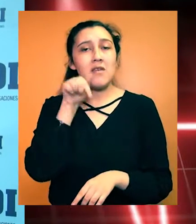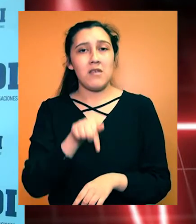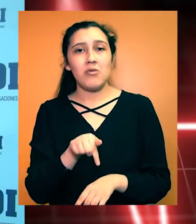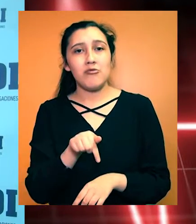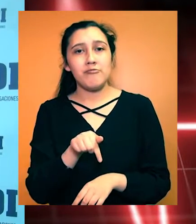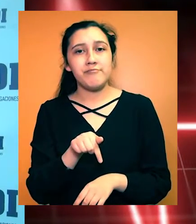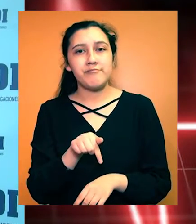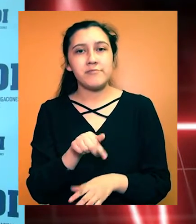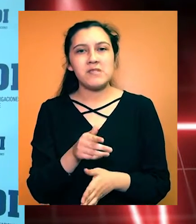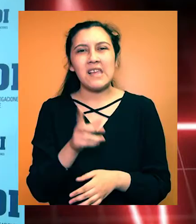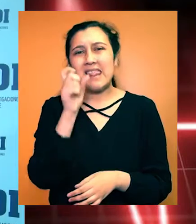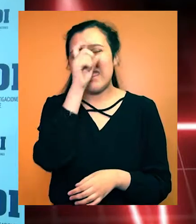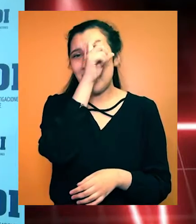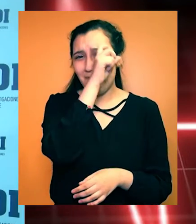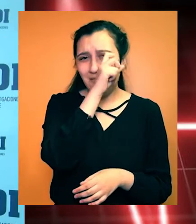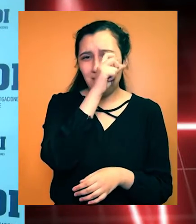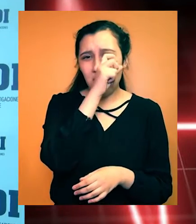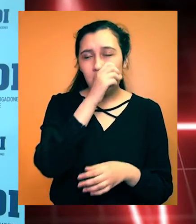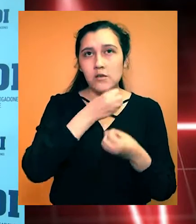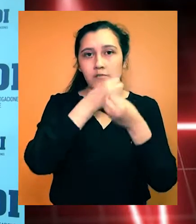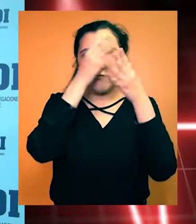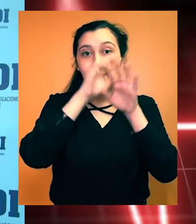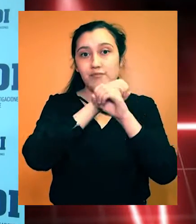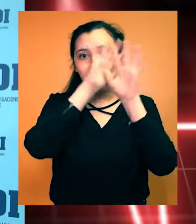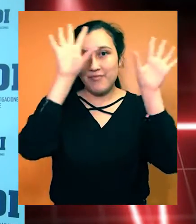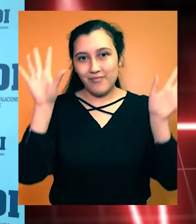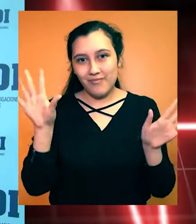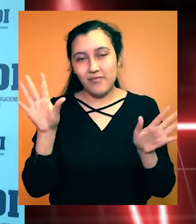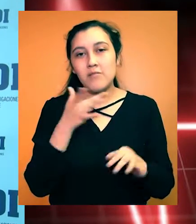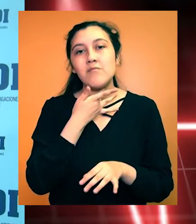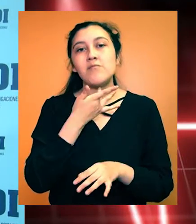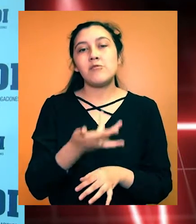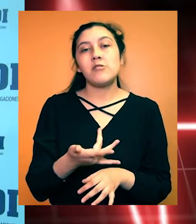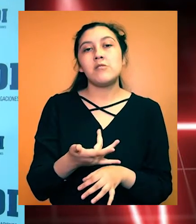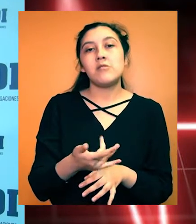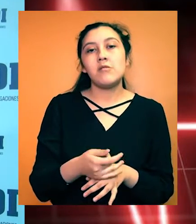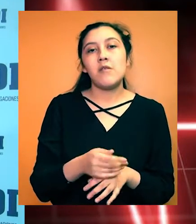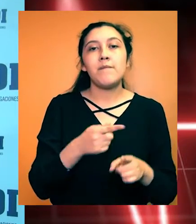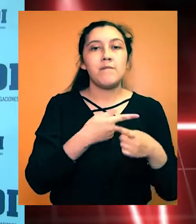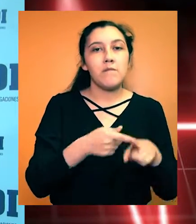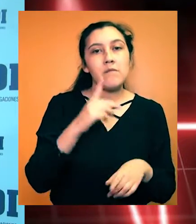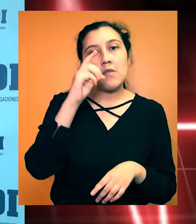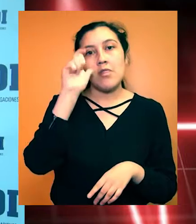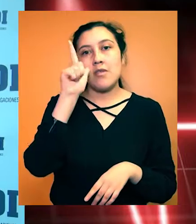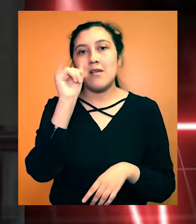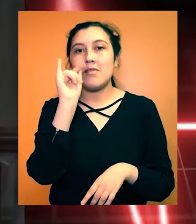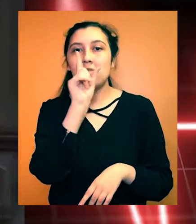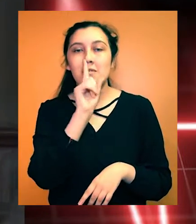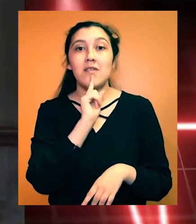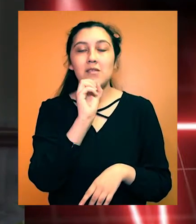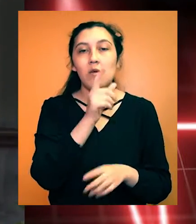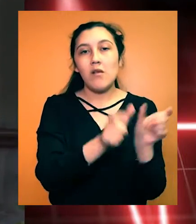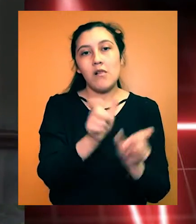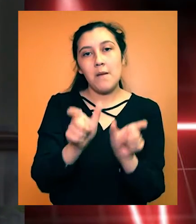que cuesta aclarar en la tipificación en nuestro país y en este minuto estaría como otros delitos contra las personas.